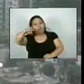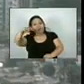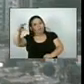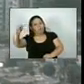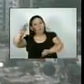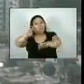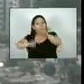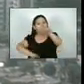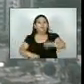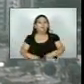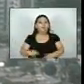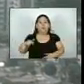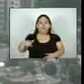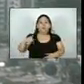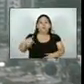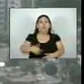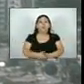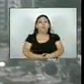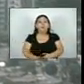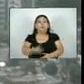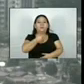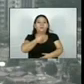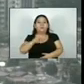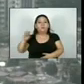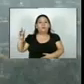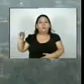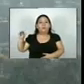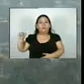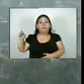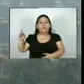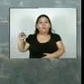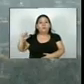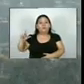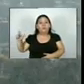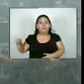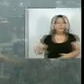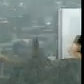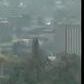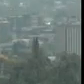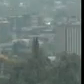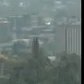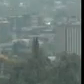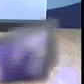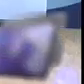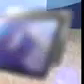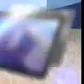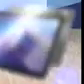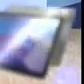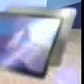de dólares en este año. Este es un informe de Marcela Rivera.